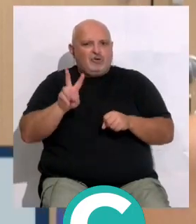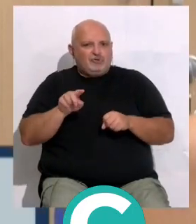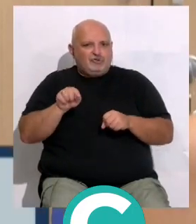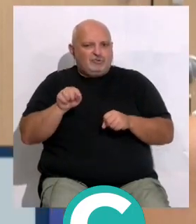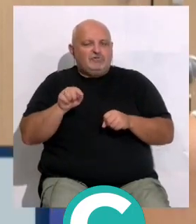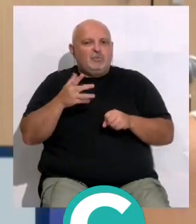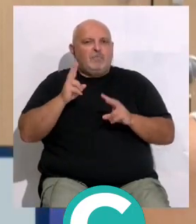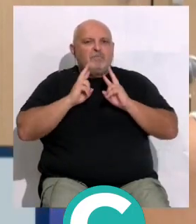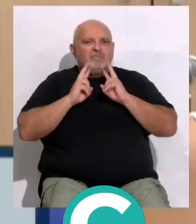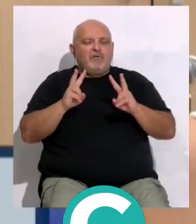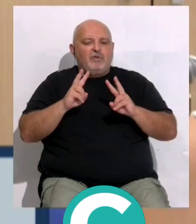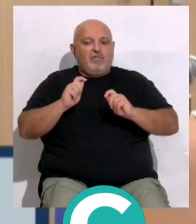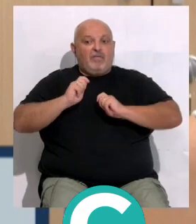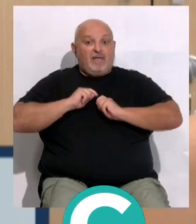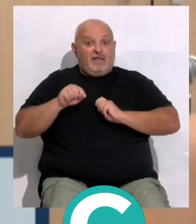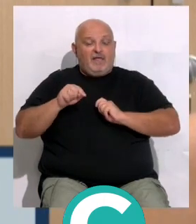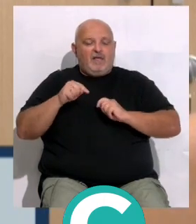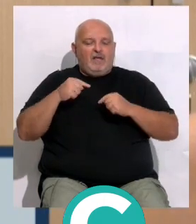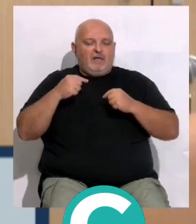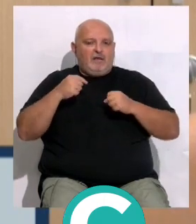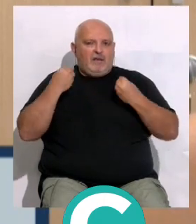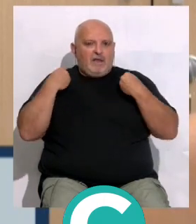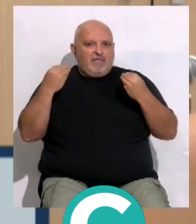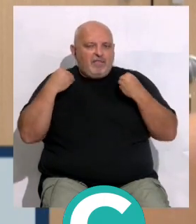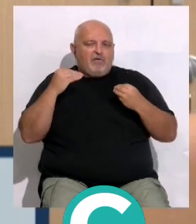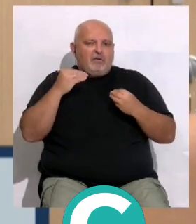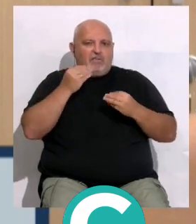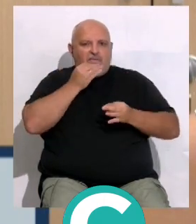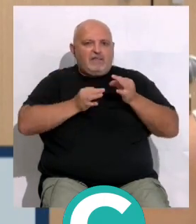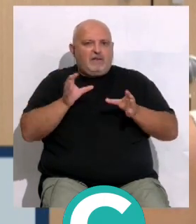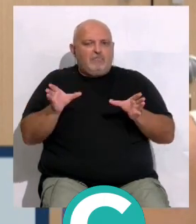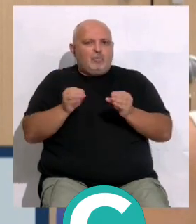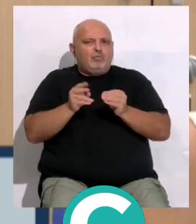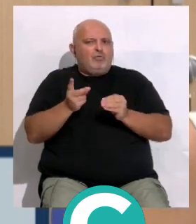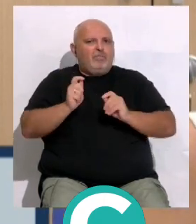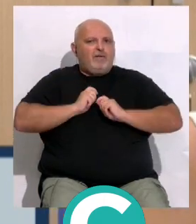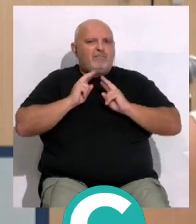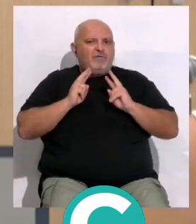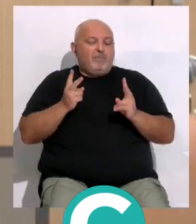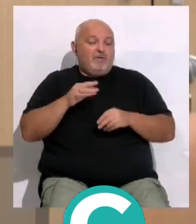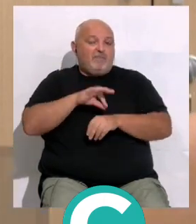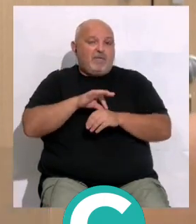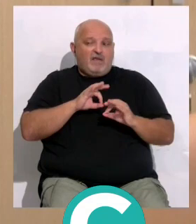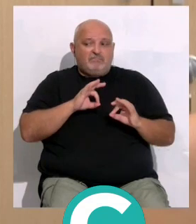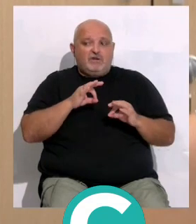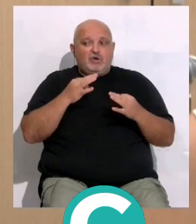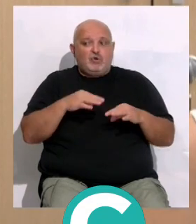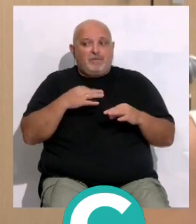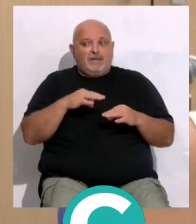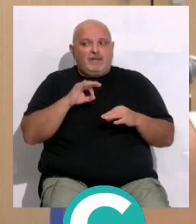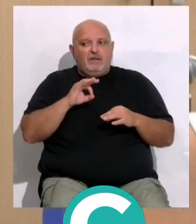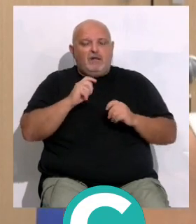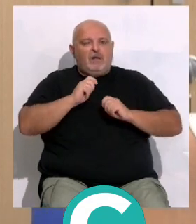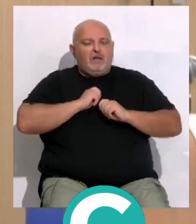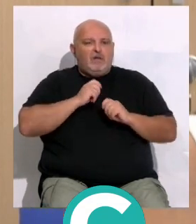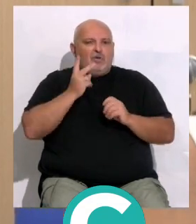beneficios que puede tener el ejercicio combinado con dieta. Entonces, es una enfermedad que normalmente se